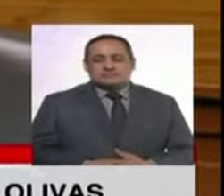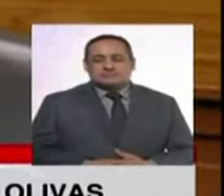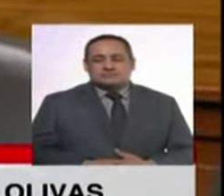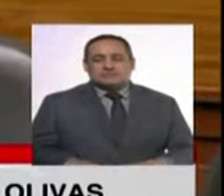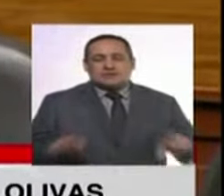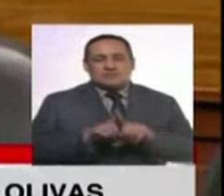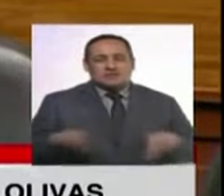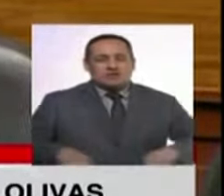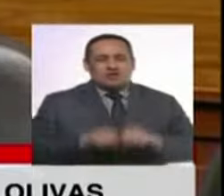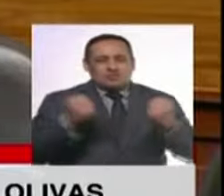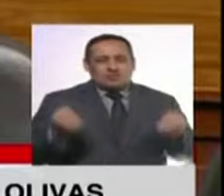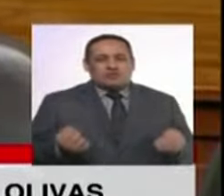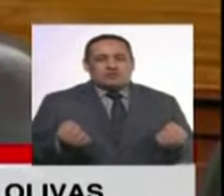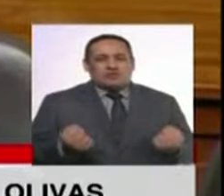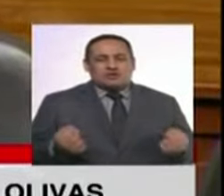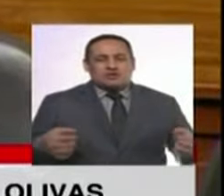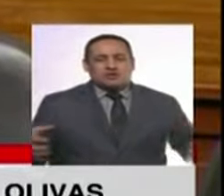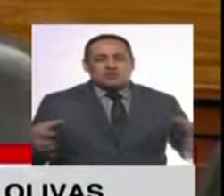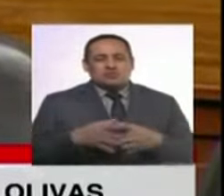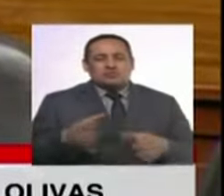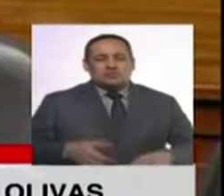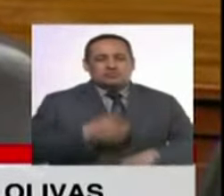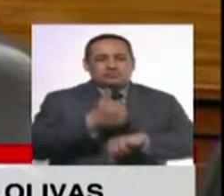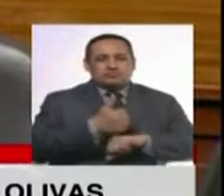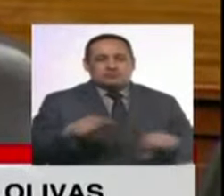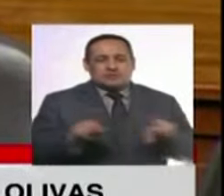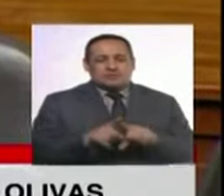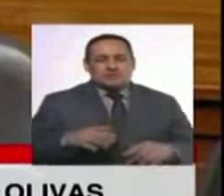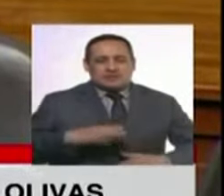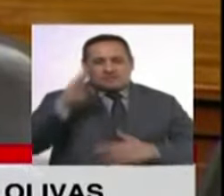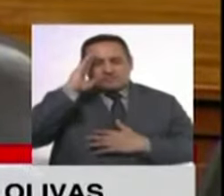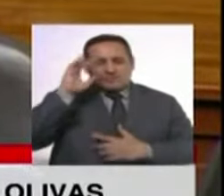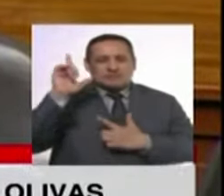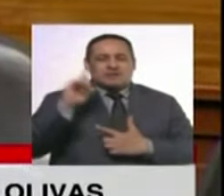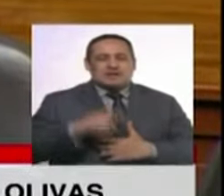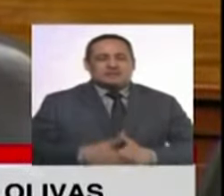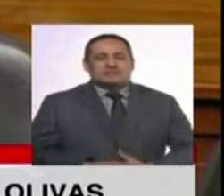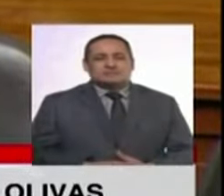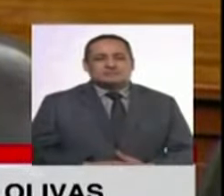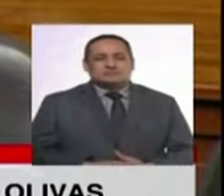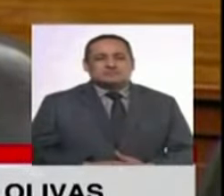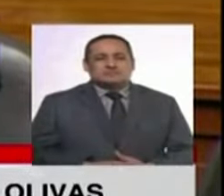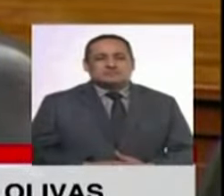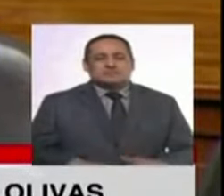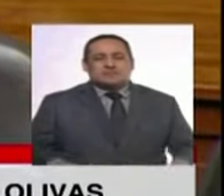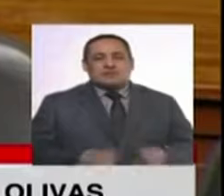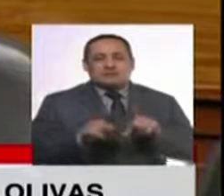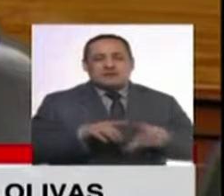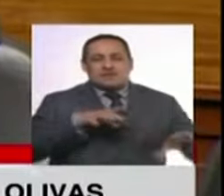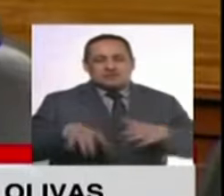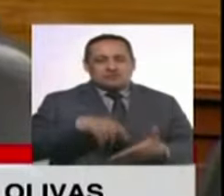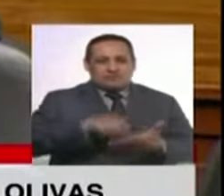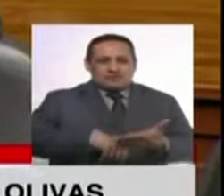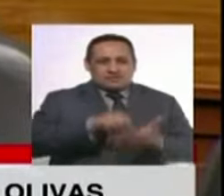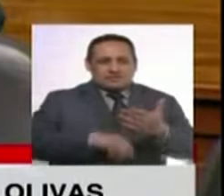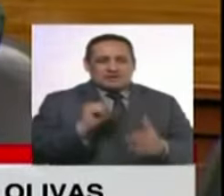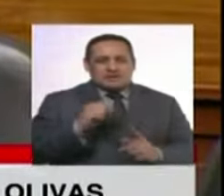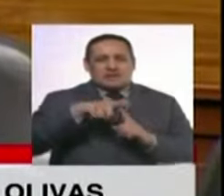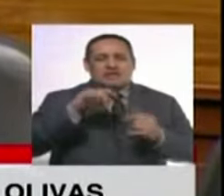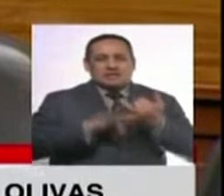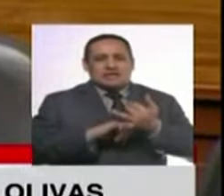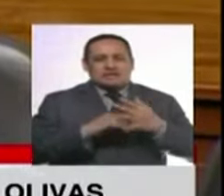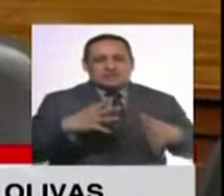destruyó la institucionalidad de las fuerzas armadas hizo firmar el acta